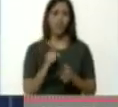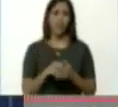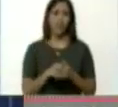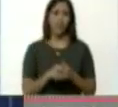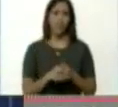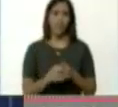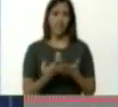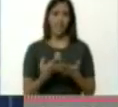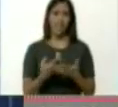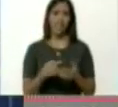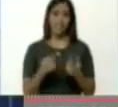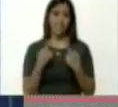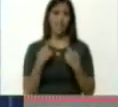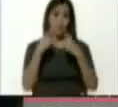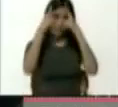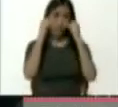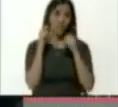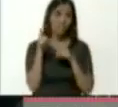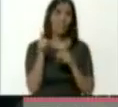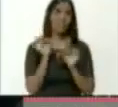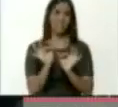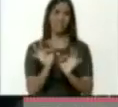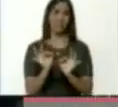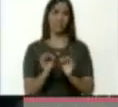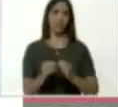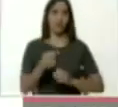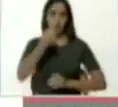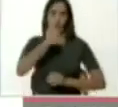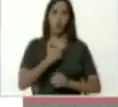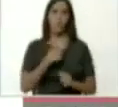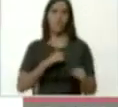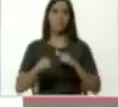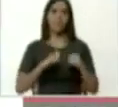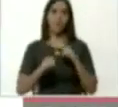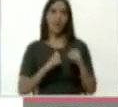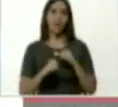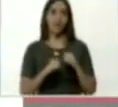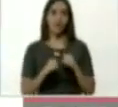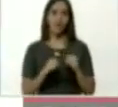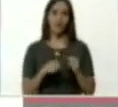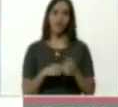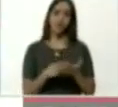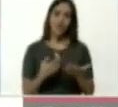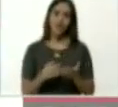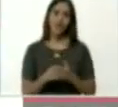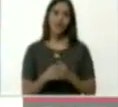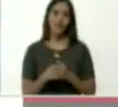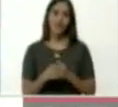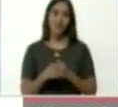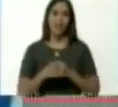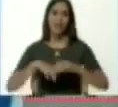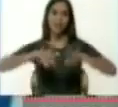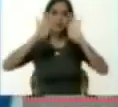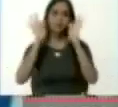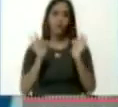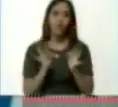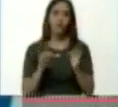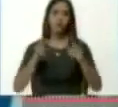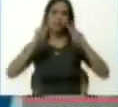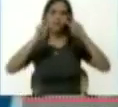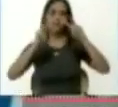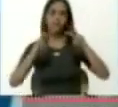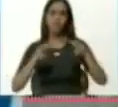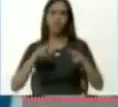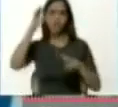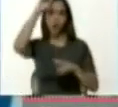El éxito de él es ese. Bueno, además es un hombre que se mueve en la modernidad de los mecanismos de sondeo, de opinión,